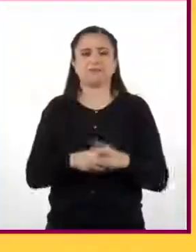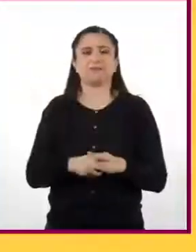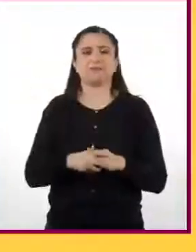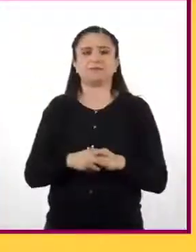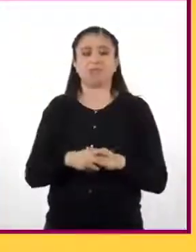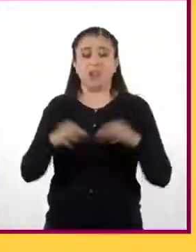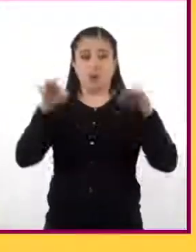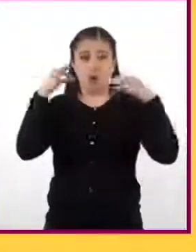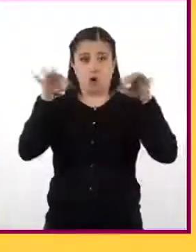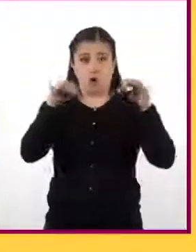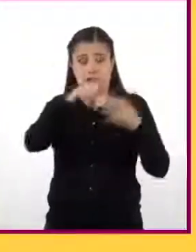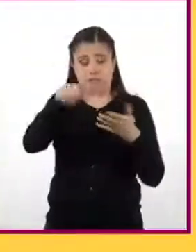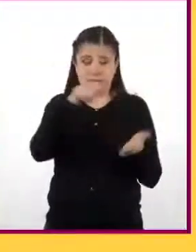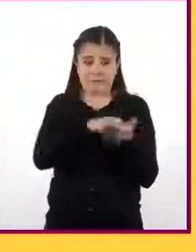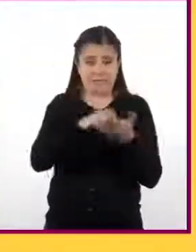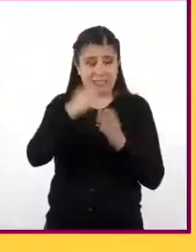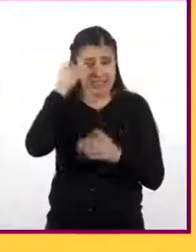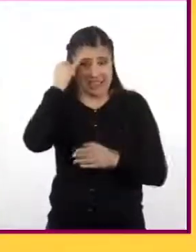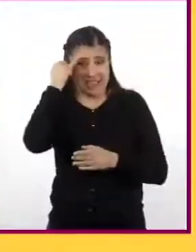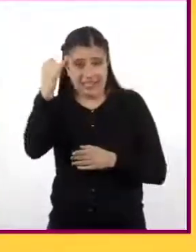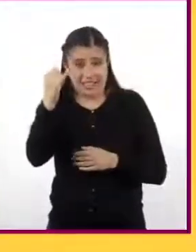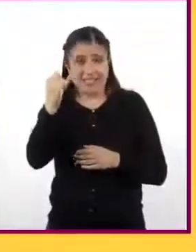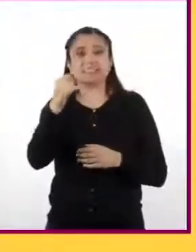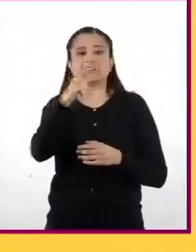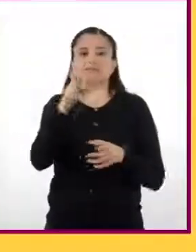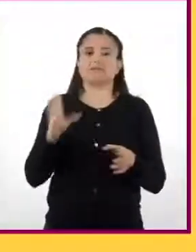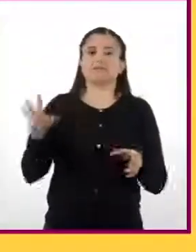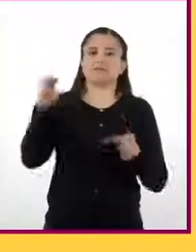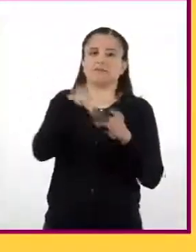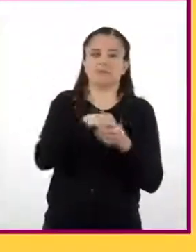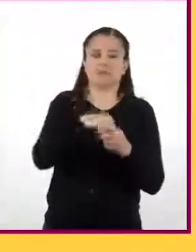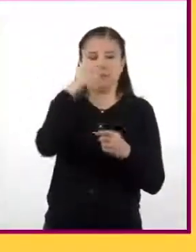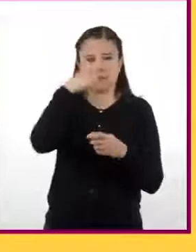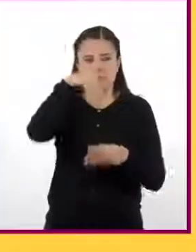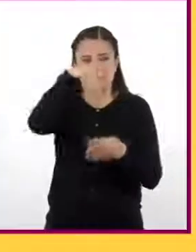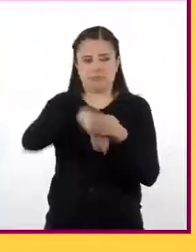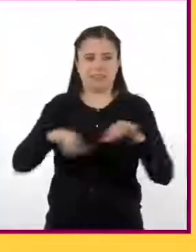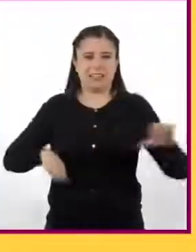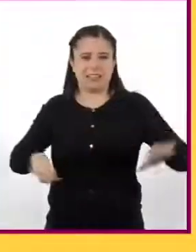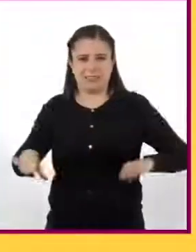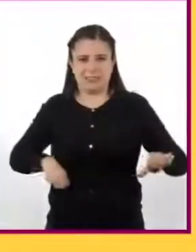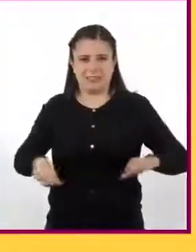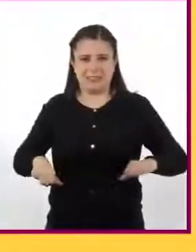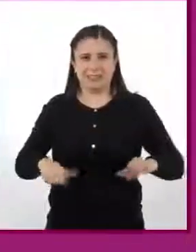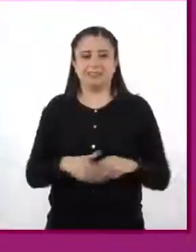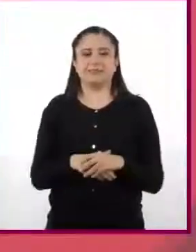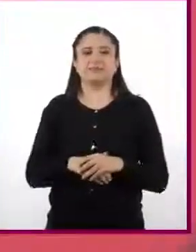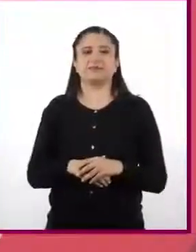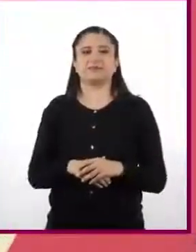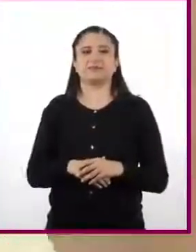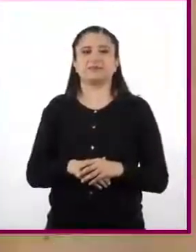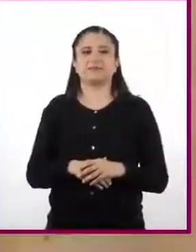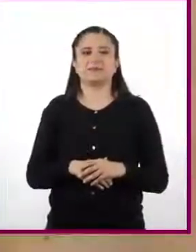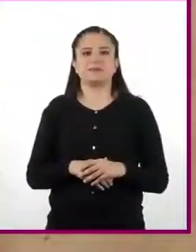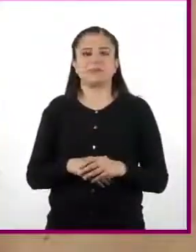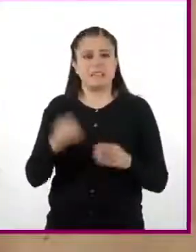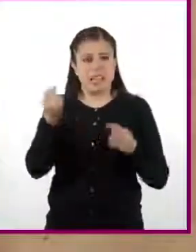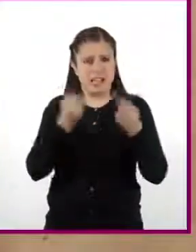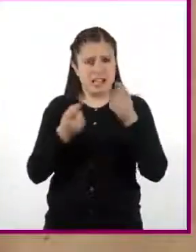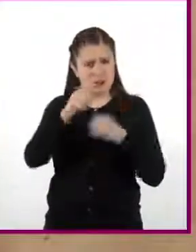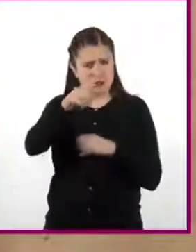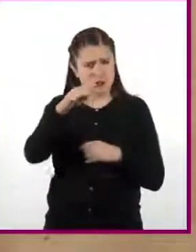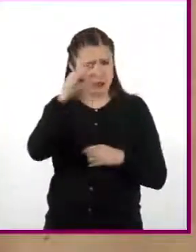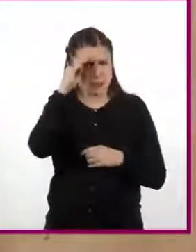una hoja escriban las ideas principales e incorpórenla a su carpeta de experiencias. ¿Alguna vez te